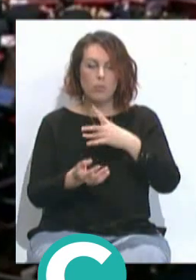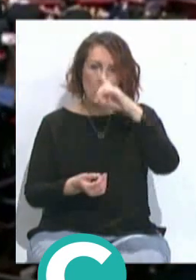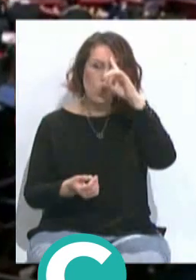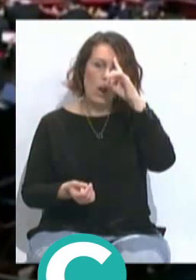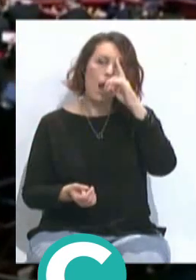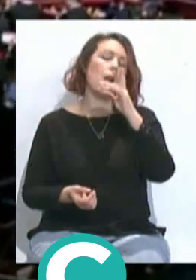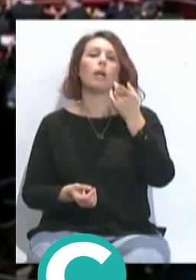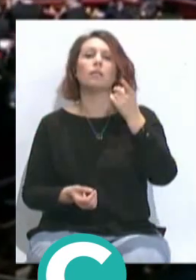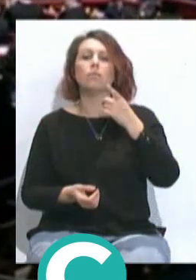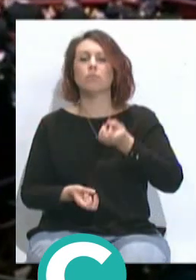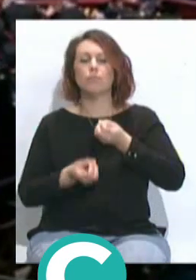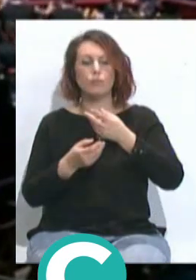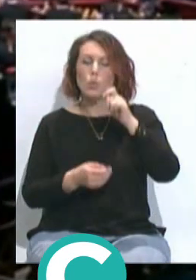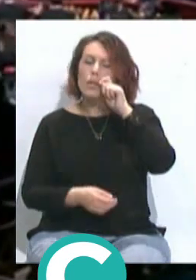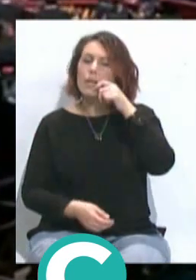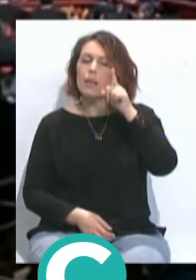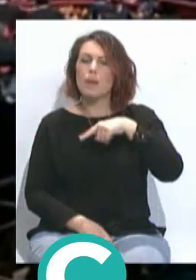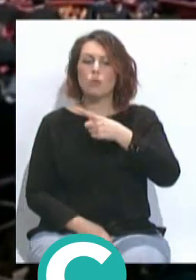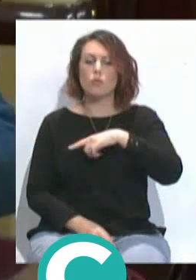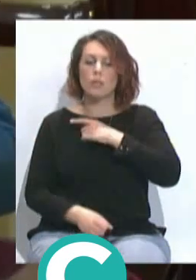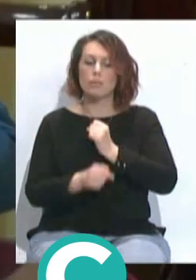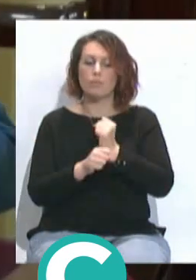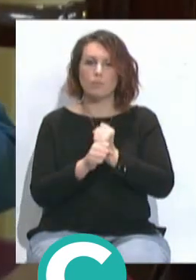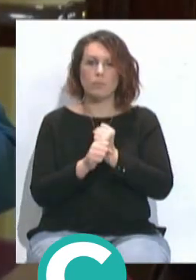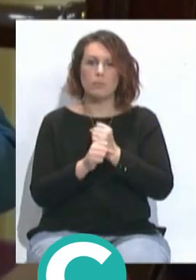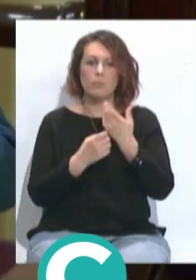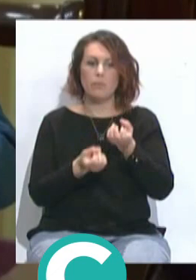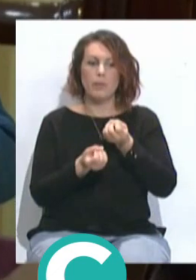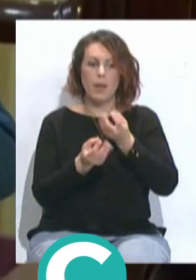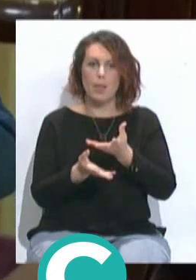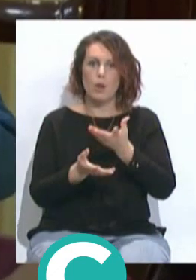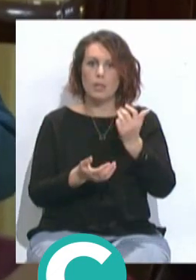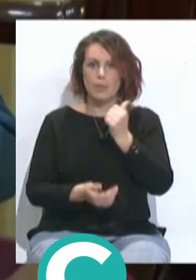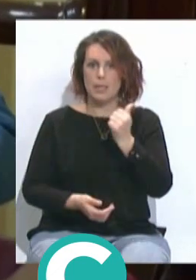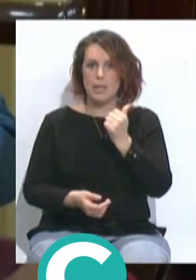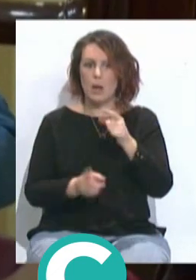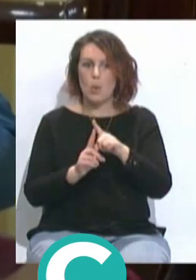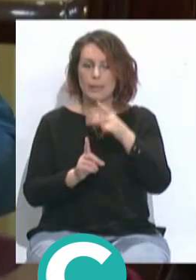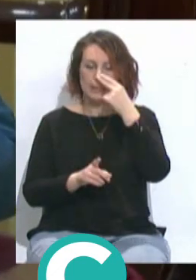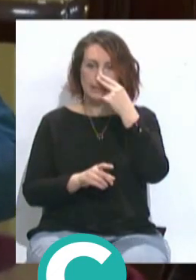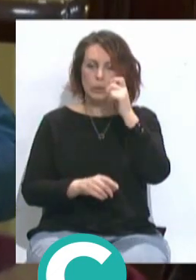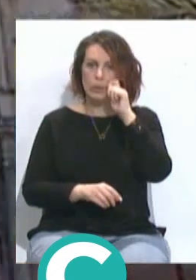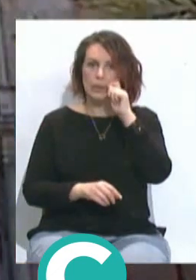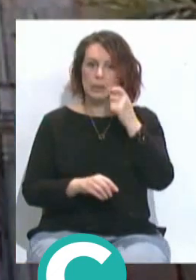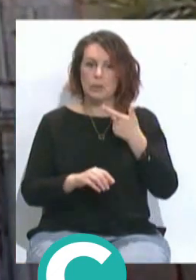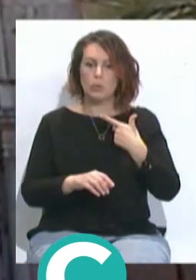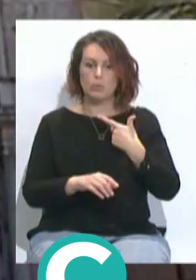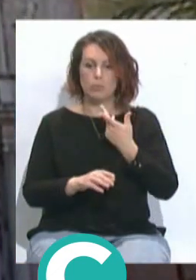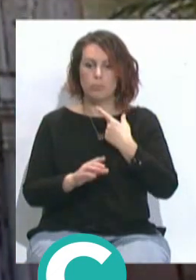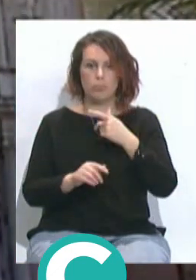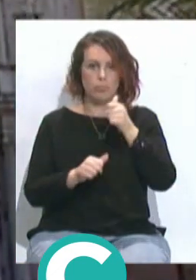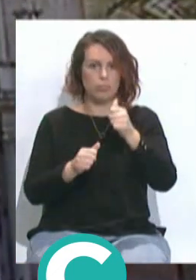es una manifestación turística también, de ahí también que estemos trabajando la declaración de la Semana Santa como de interés turístico, es un dinamizador